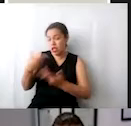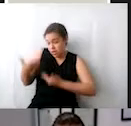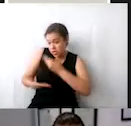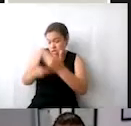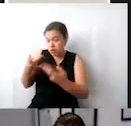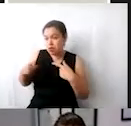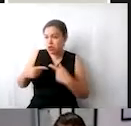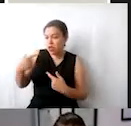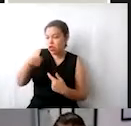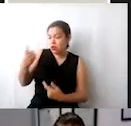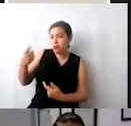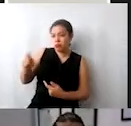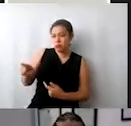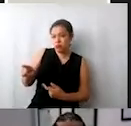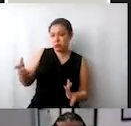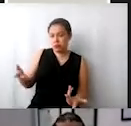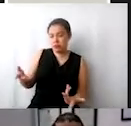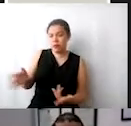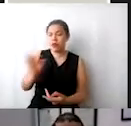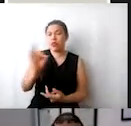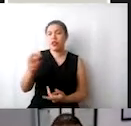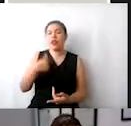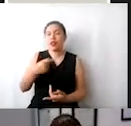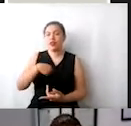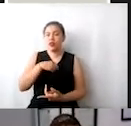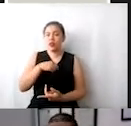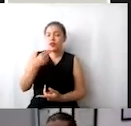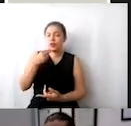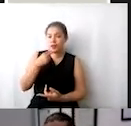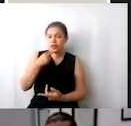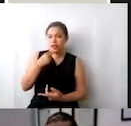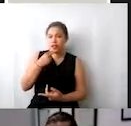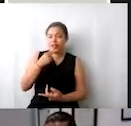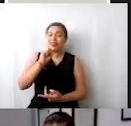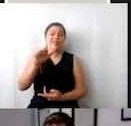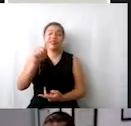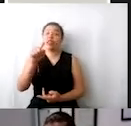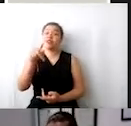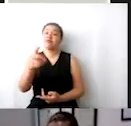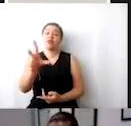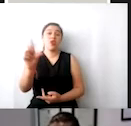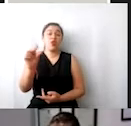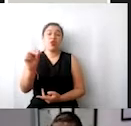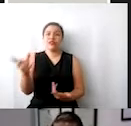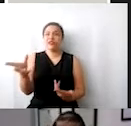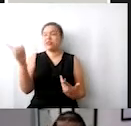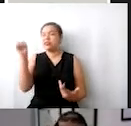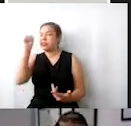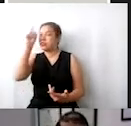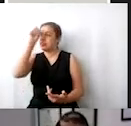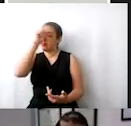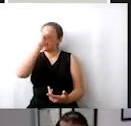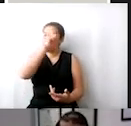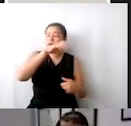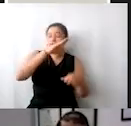personal que podríamos decir que está a nuestra disposición. Bueno, ahí dice el SAT, ahí no. Entonces empieza a complicarlo, si nos damos cuenta,